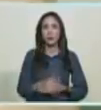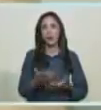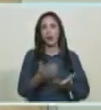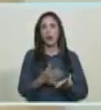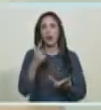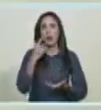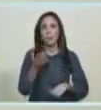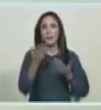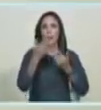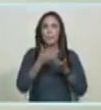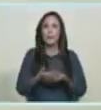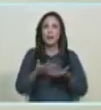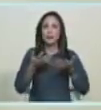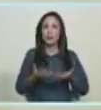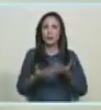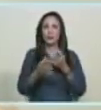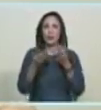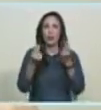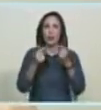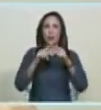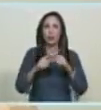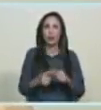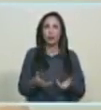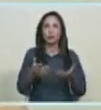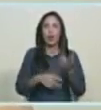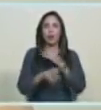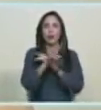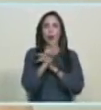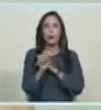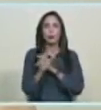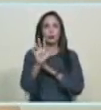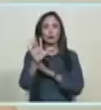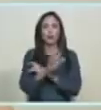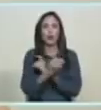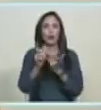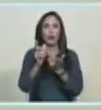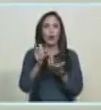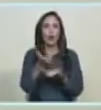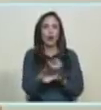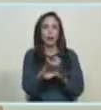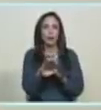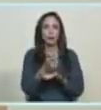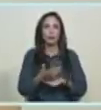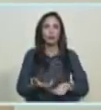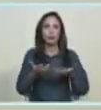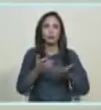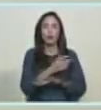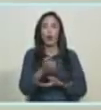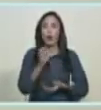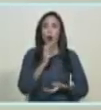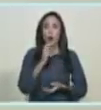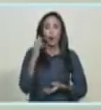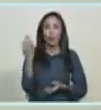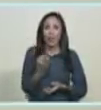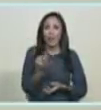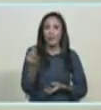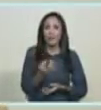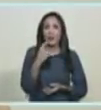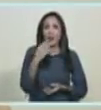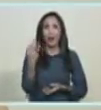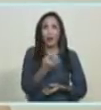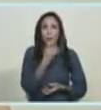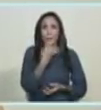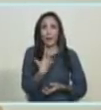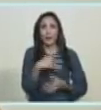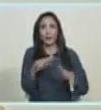dos, este que tengo en la mano, tiene 2.5 gramos en oro. Oro puro de la Guayana venezolana, oro